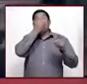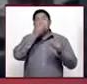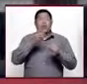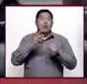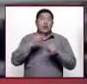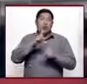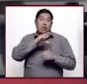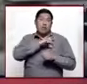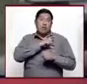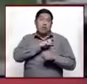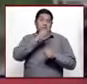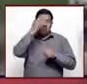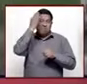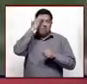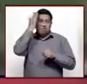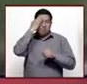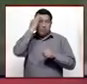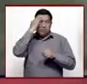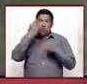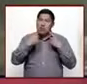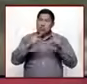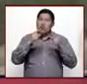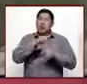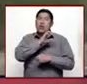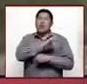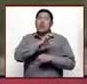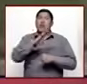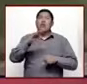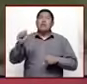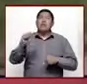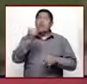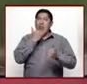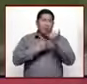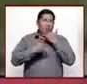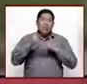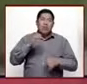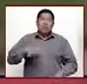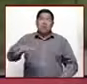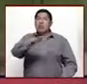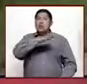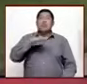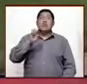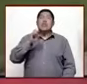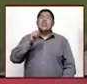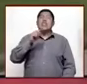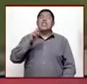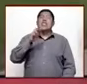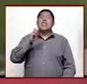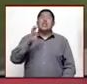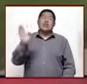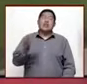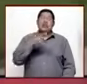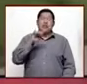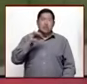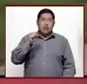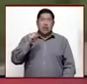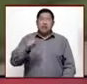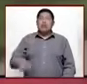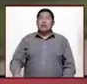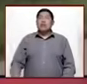están dirigiendo hacia el trópico de Cochabamba, precisamente al municipio de Entre Ríos.